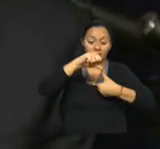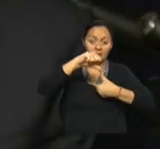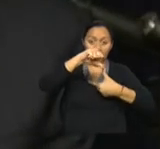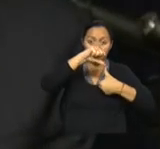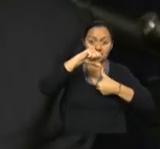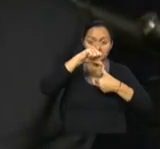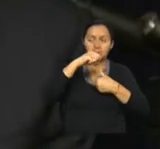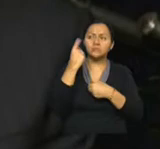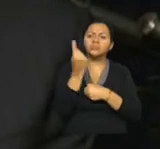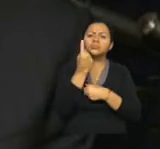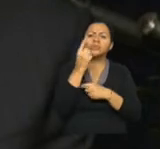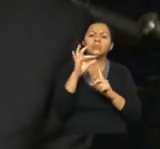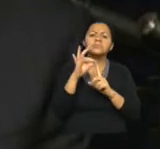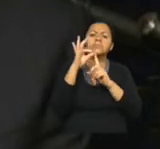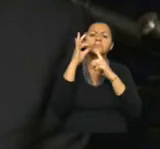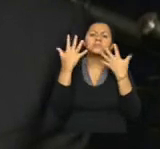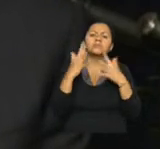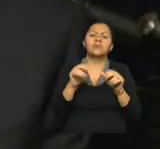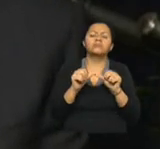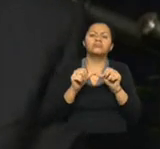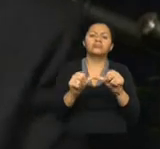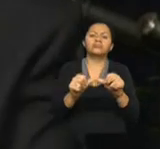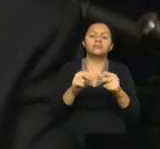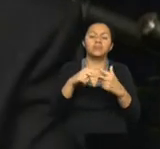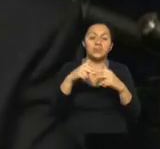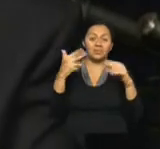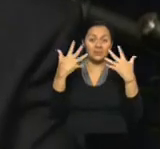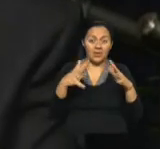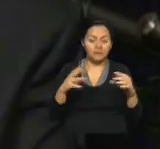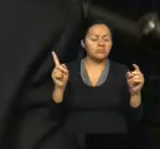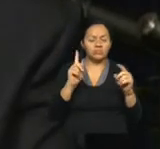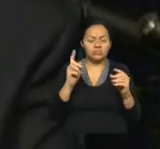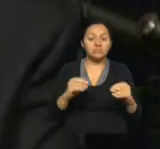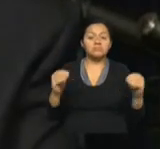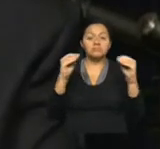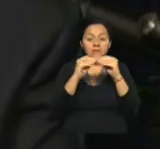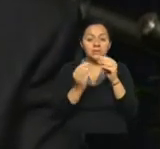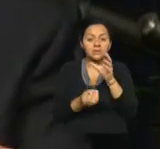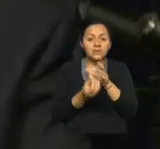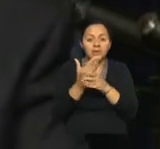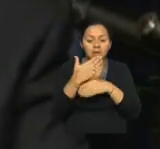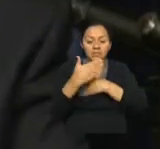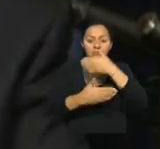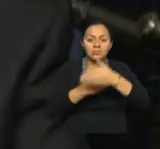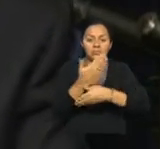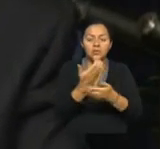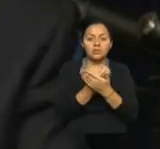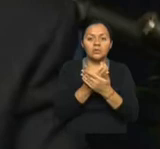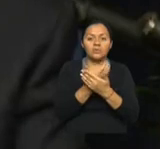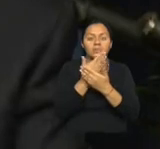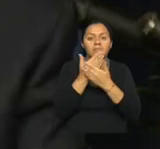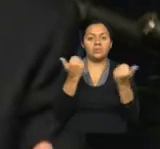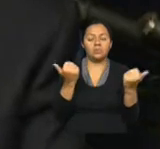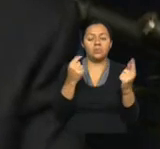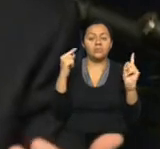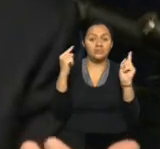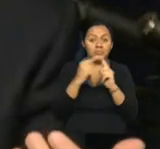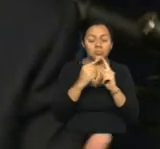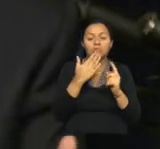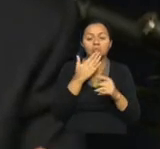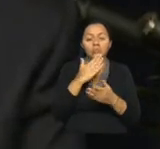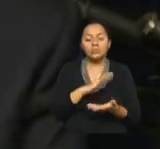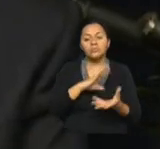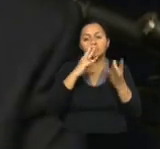no solo es esencial para la estabilidad de la región, sino también para crear prosperidad económica en la región, que se traduce también